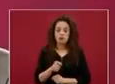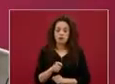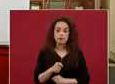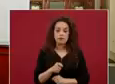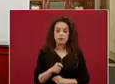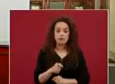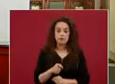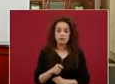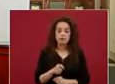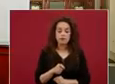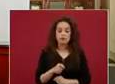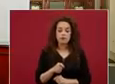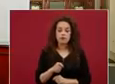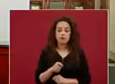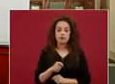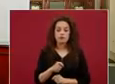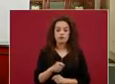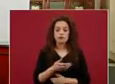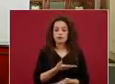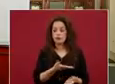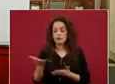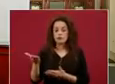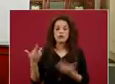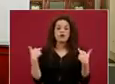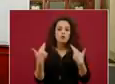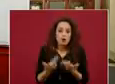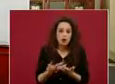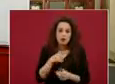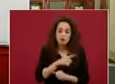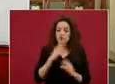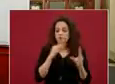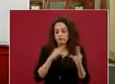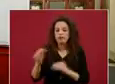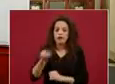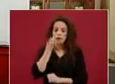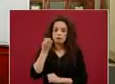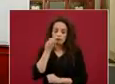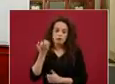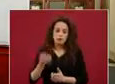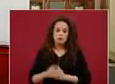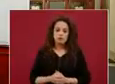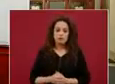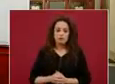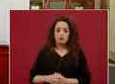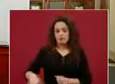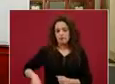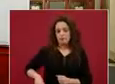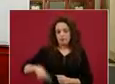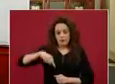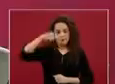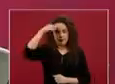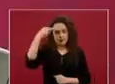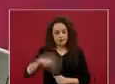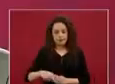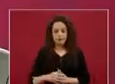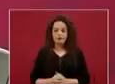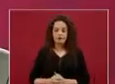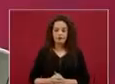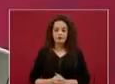la educación pública en México. Si son o no signos